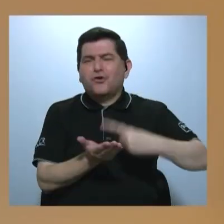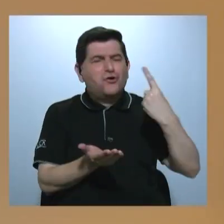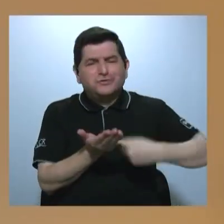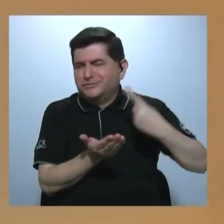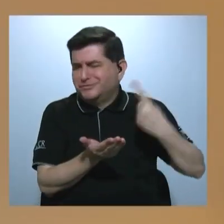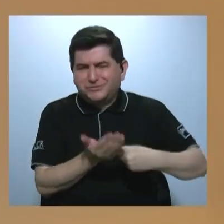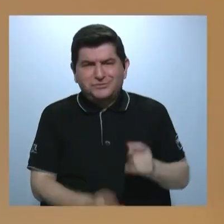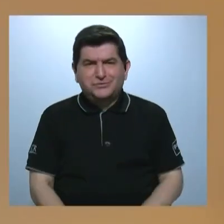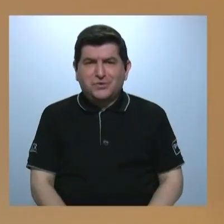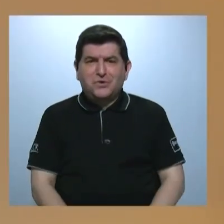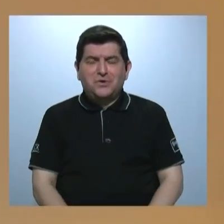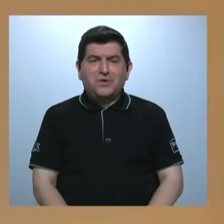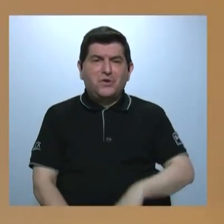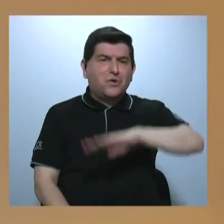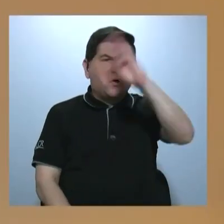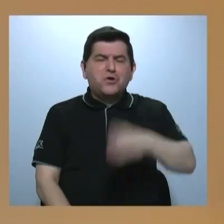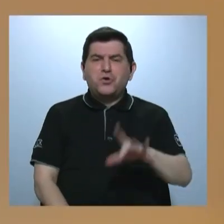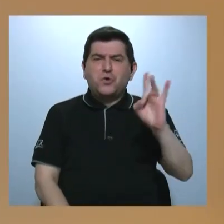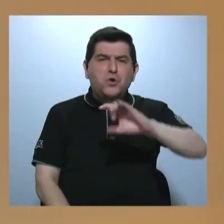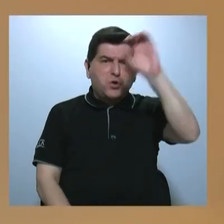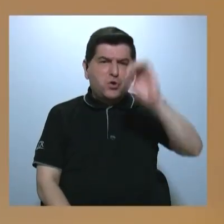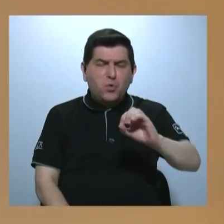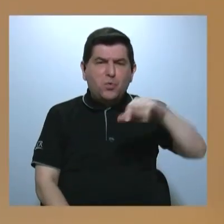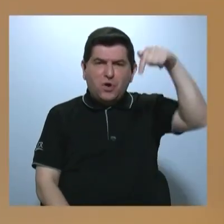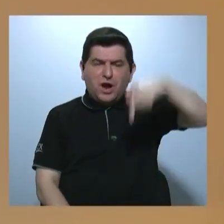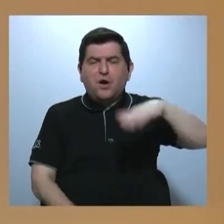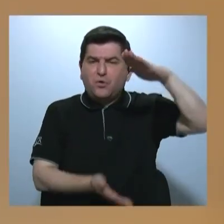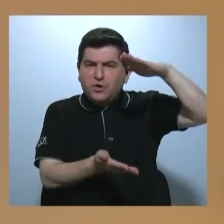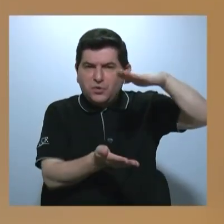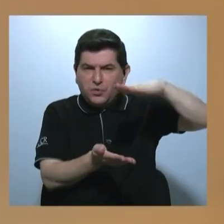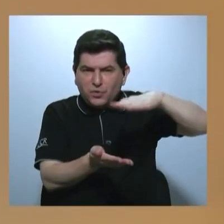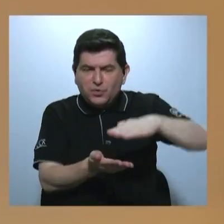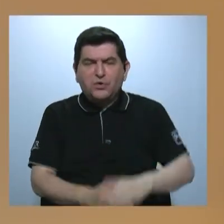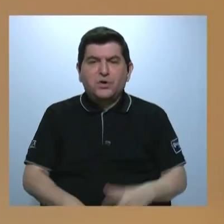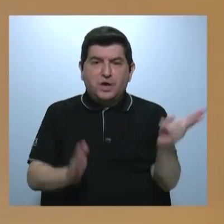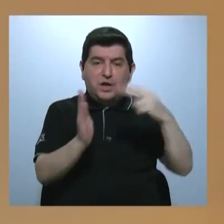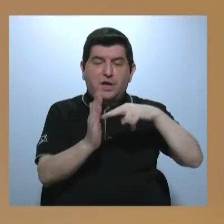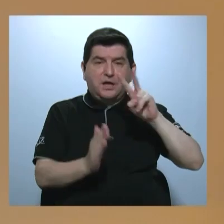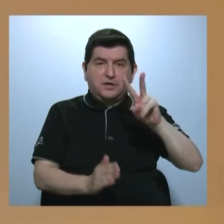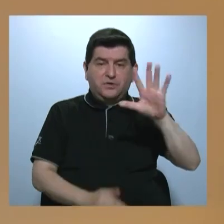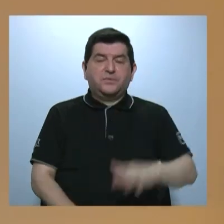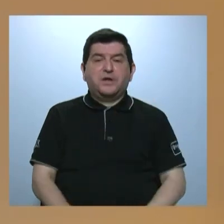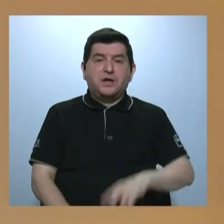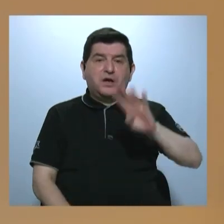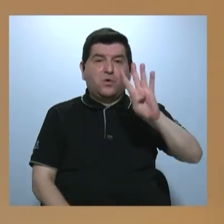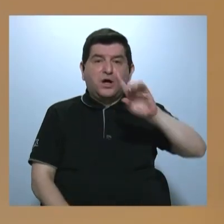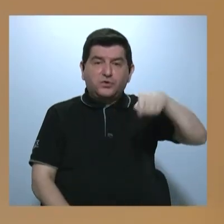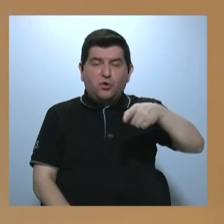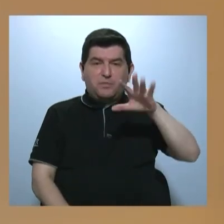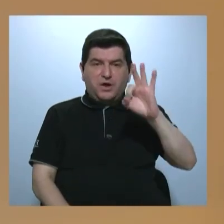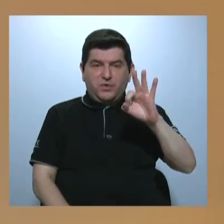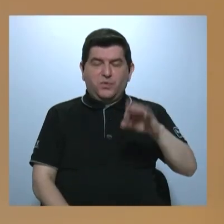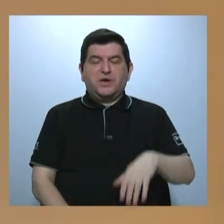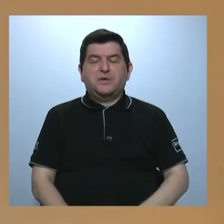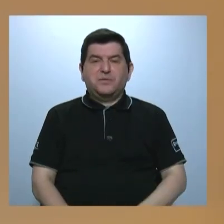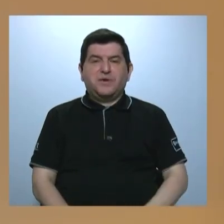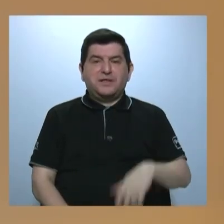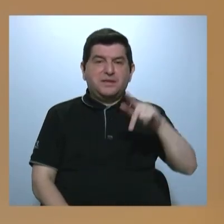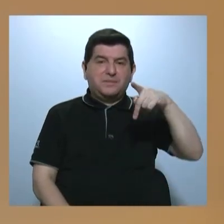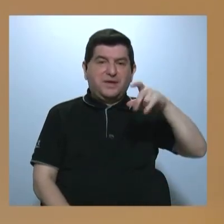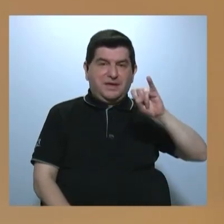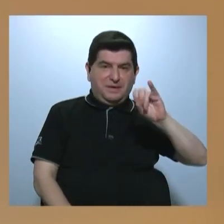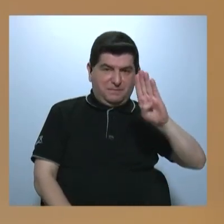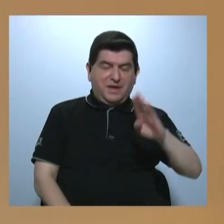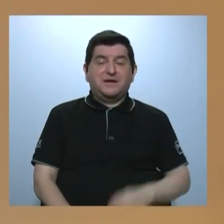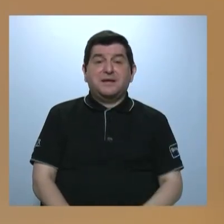si nunca alcanzamos el 8% y hoy más bien estamos bajando, ya para este 2025 estamos en un 4,9% del Producto Interno Bruto, sino